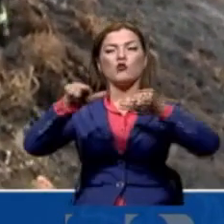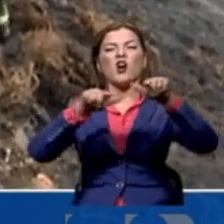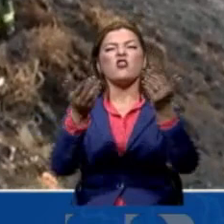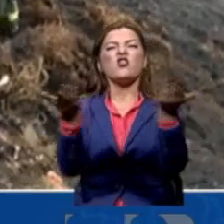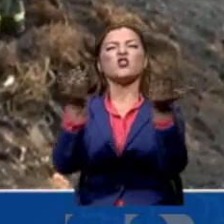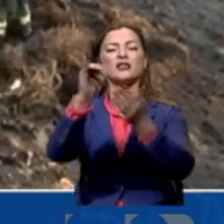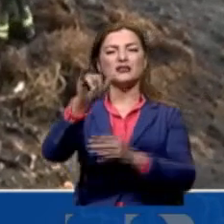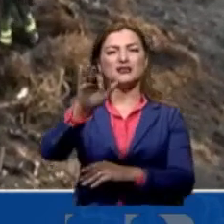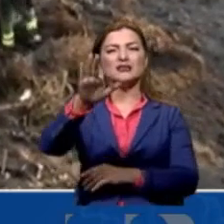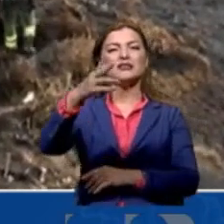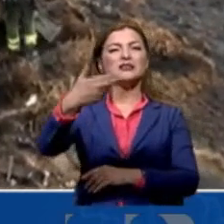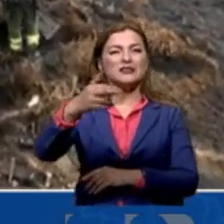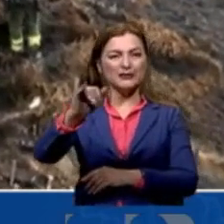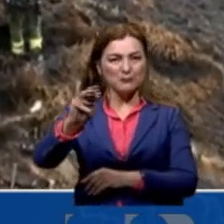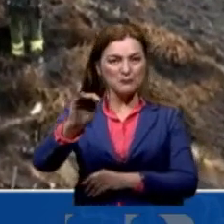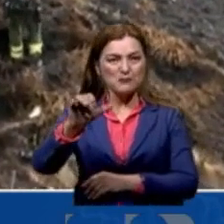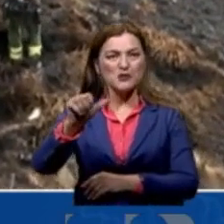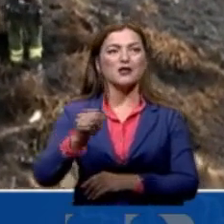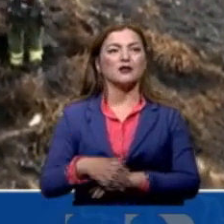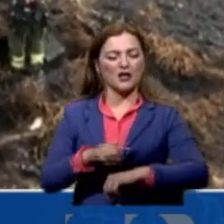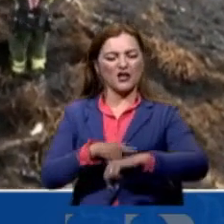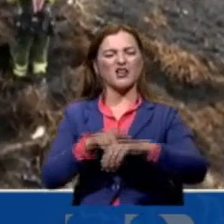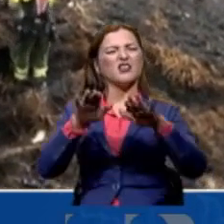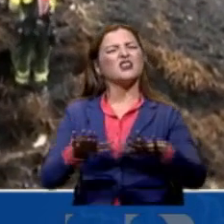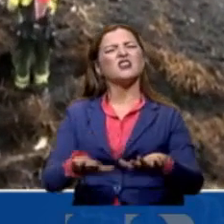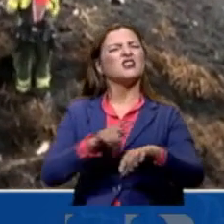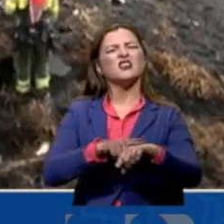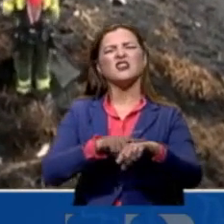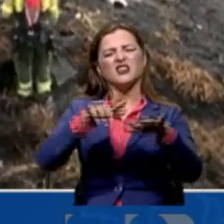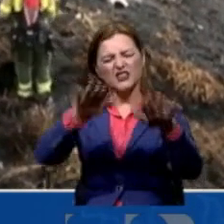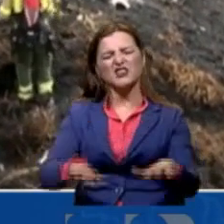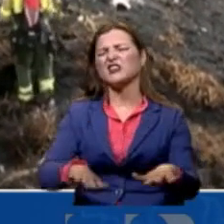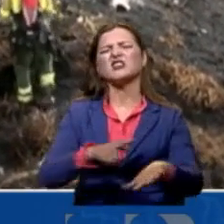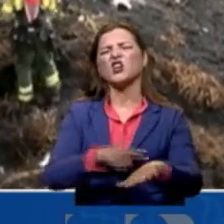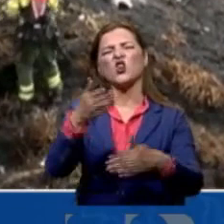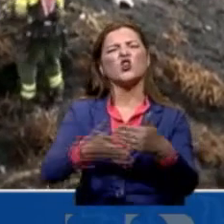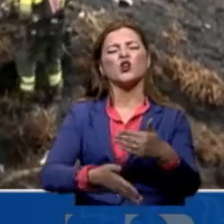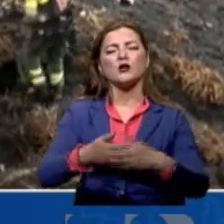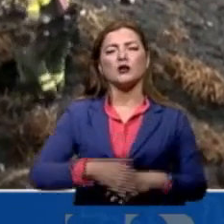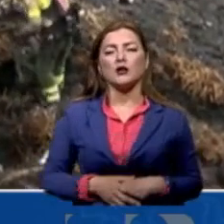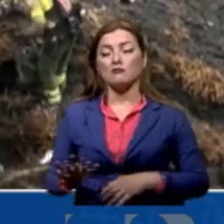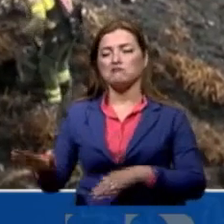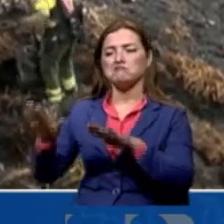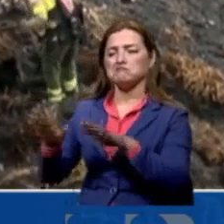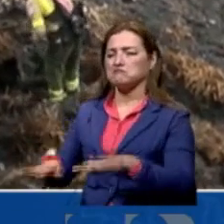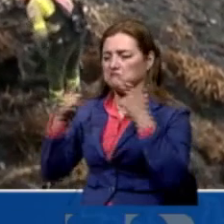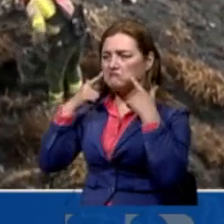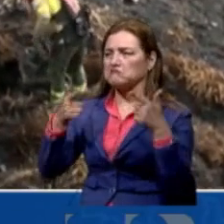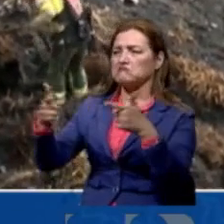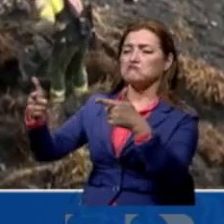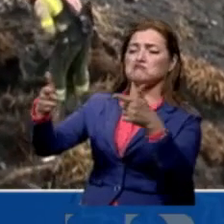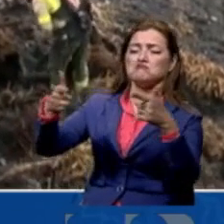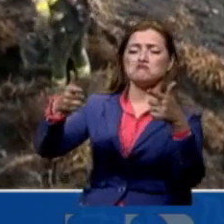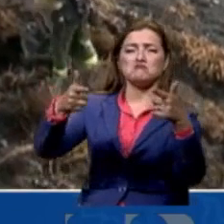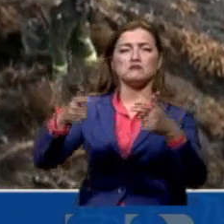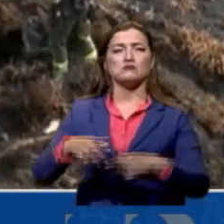bueno, ¿y hasta qué hora van a estar acá? ¿Qué van a estar realizando, por favor? De igual manera, vamos a tener aquí personal monitoreando el sector, evitando